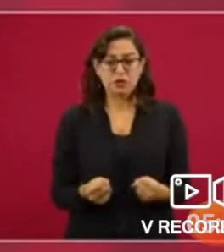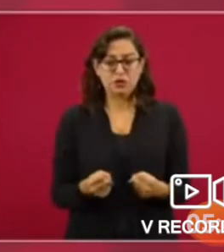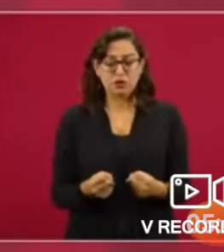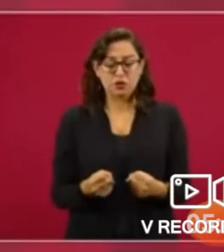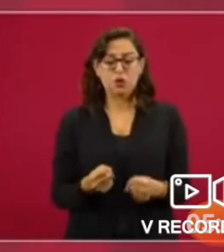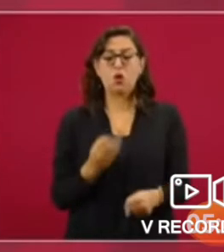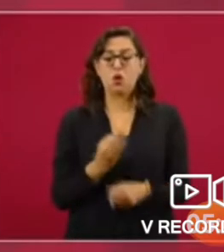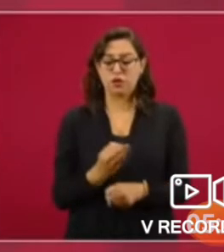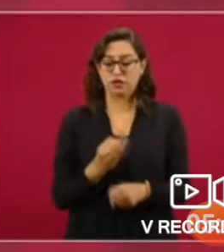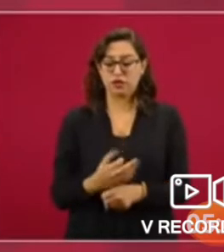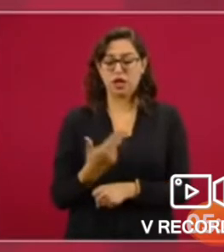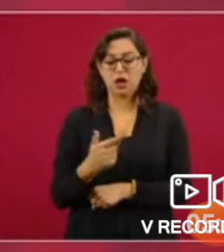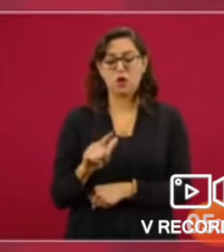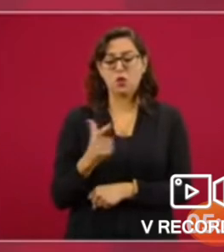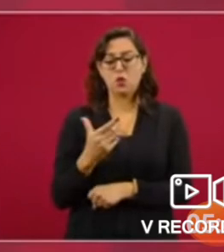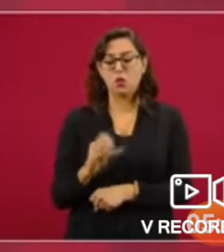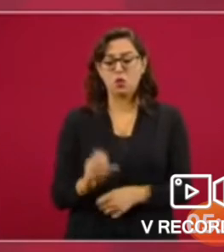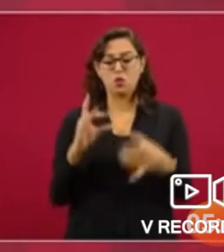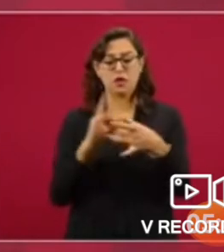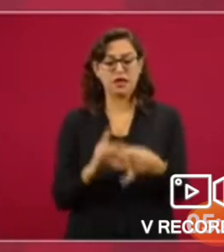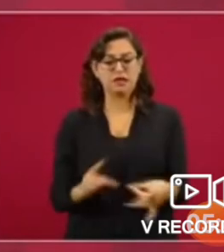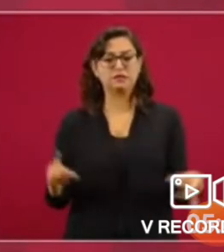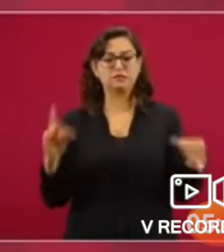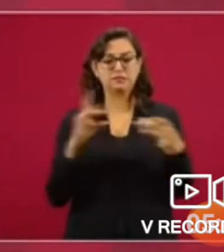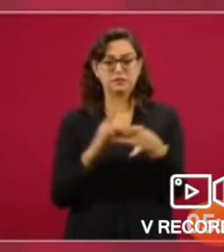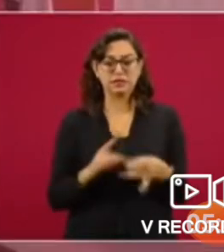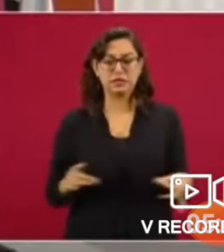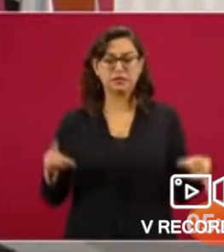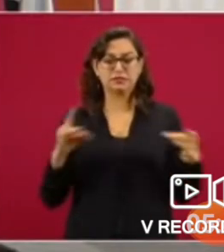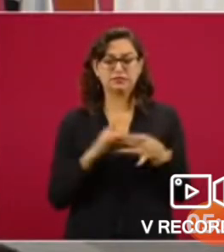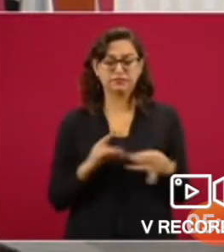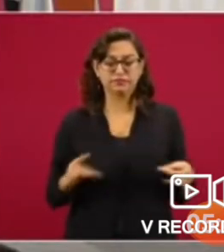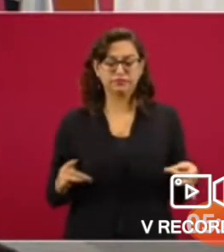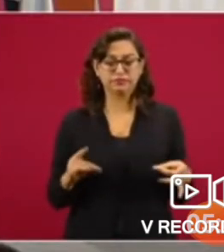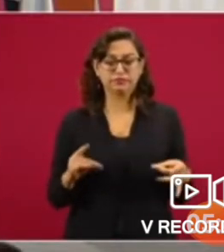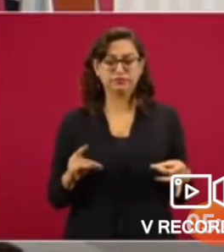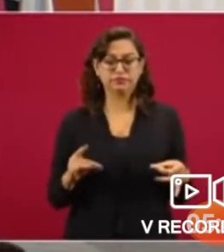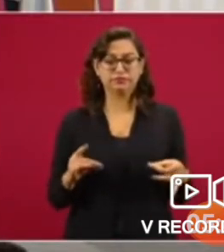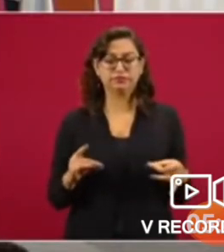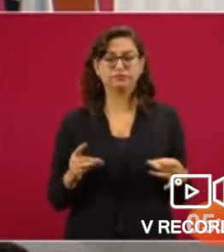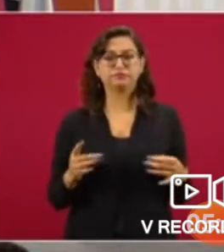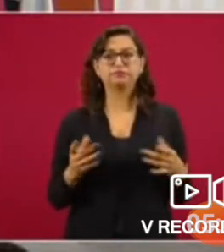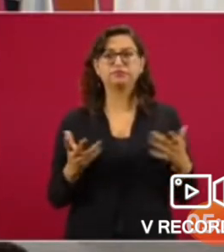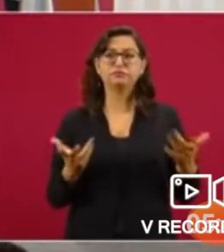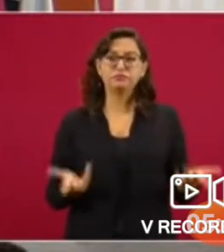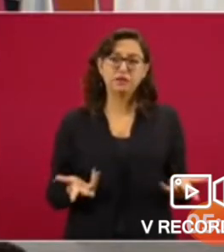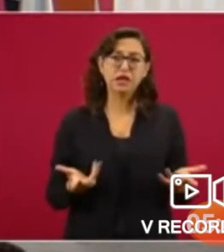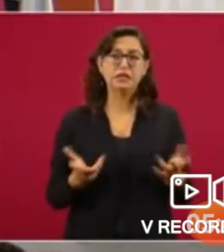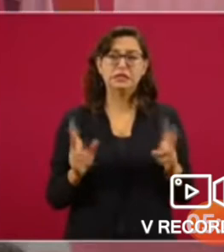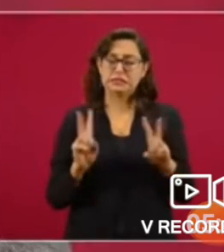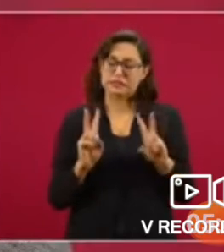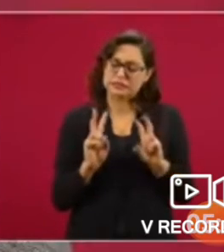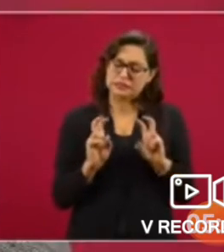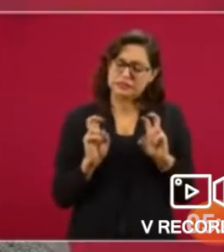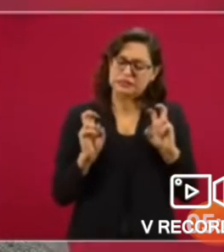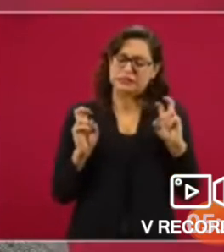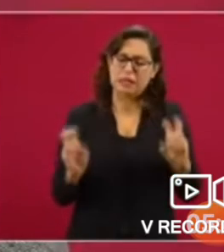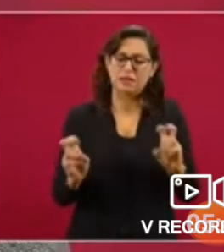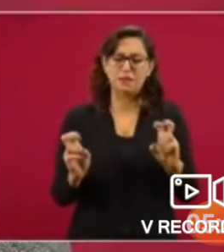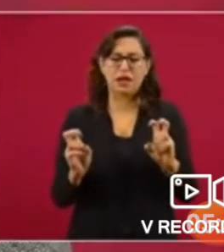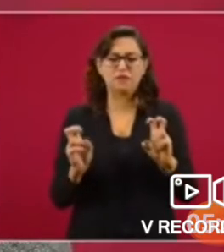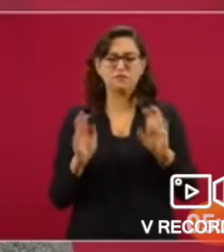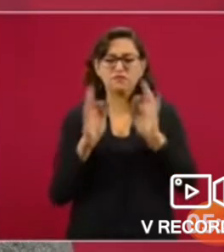Hugo dará una explicación de las formas de cómo se confirman. Es una delicadeza del